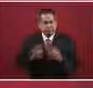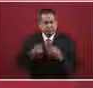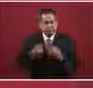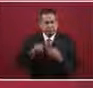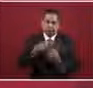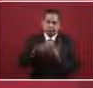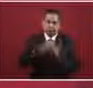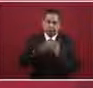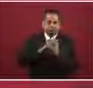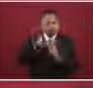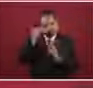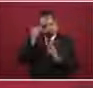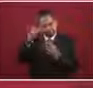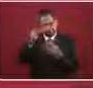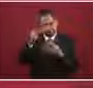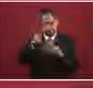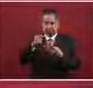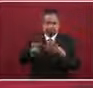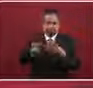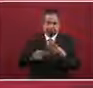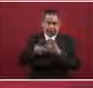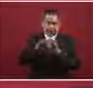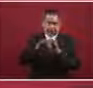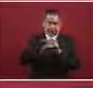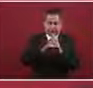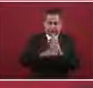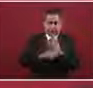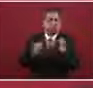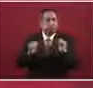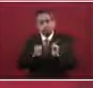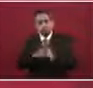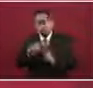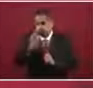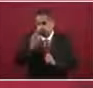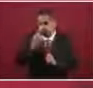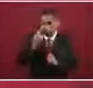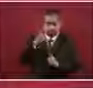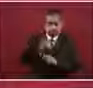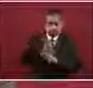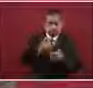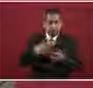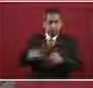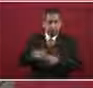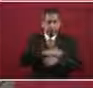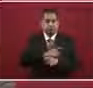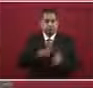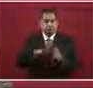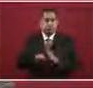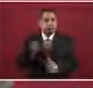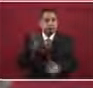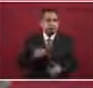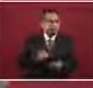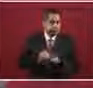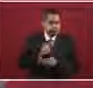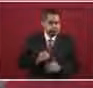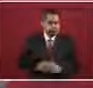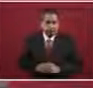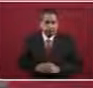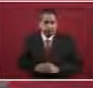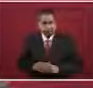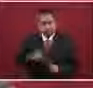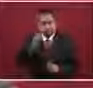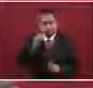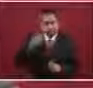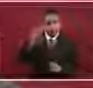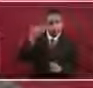principios y llevando a la práctica la democracia, porque antes que